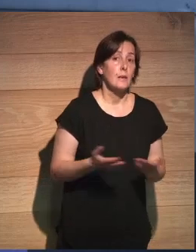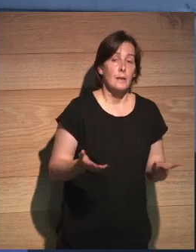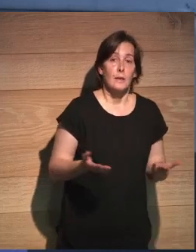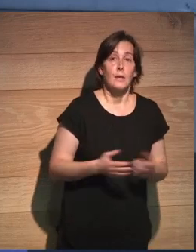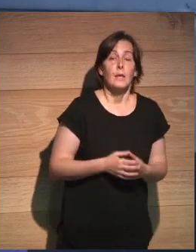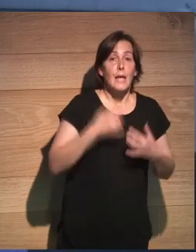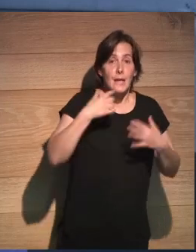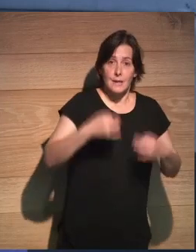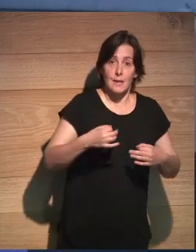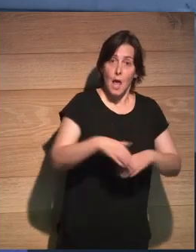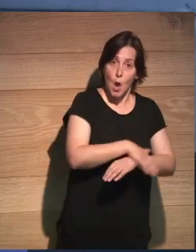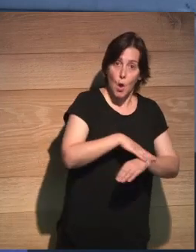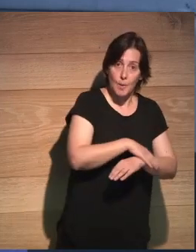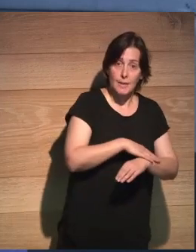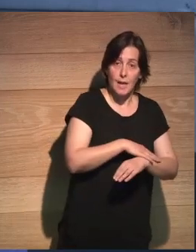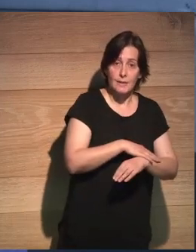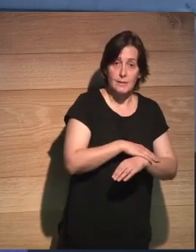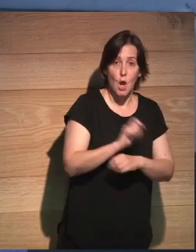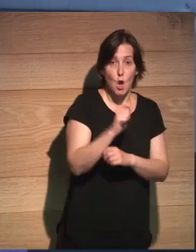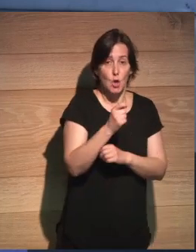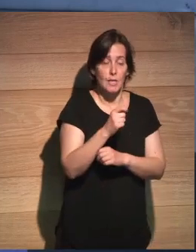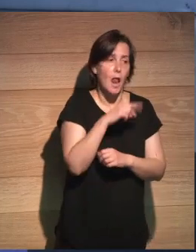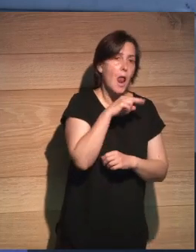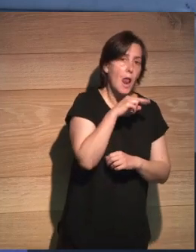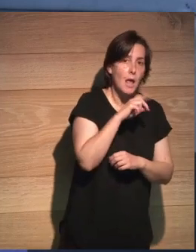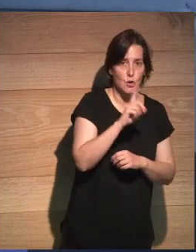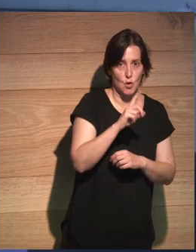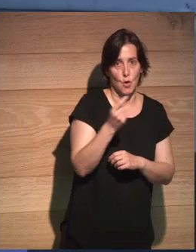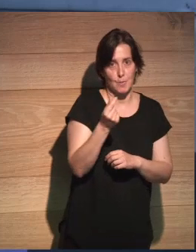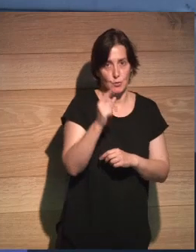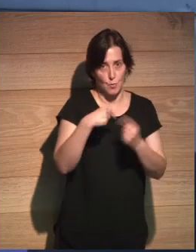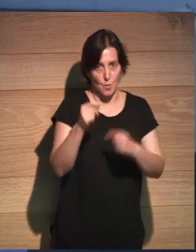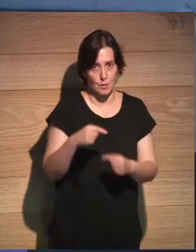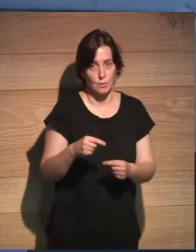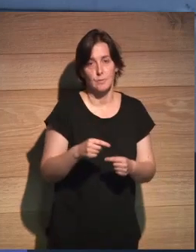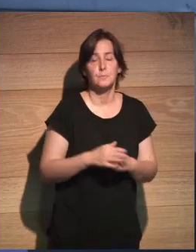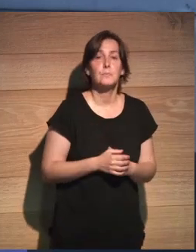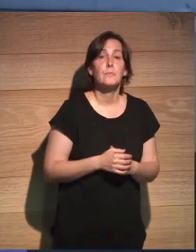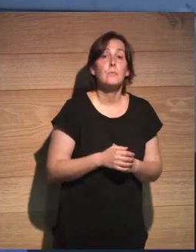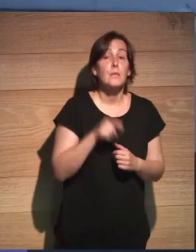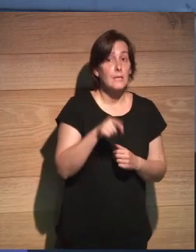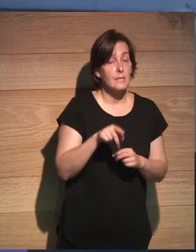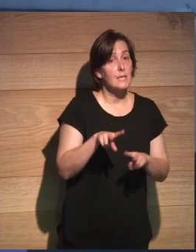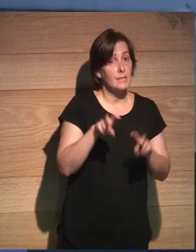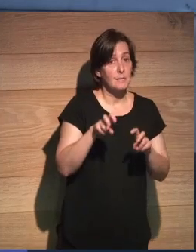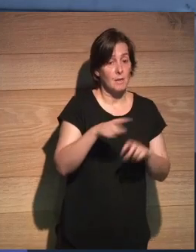nuestros gobernantes pasen del discurso a las medidas y al presupuesto. Y eso, les digo, estamos viendo que solo nosotros no